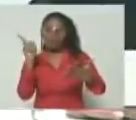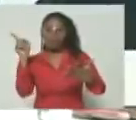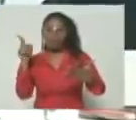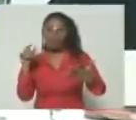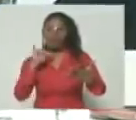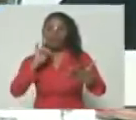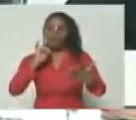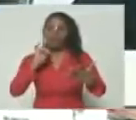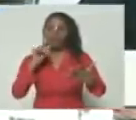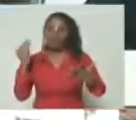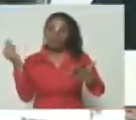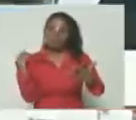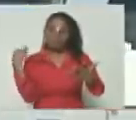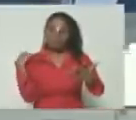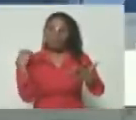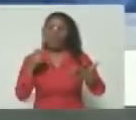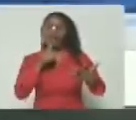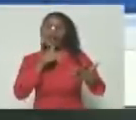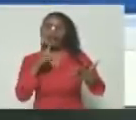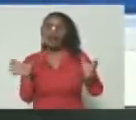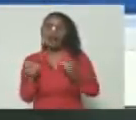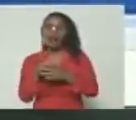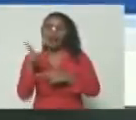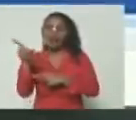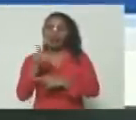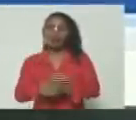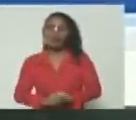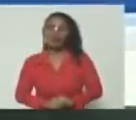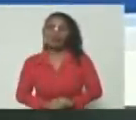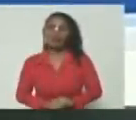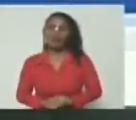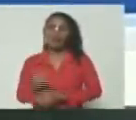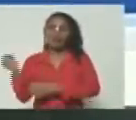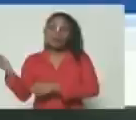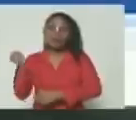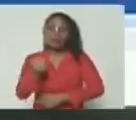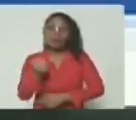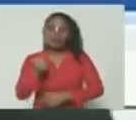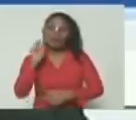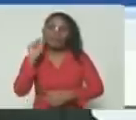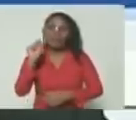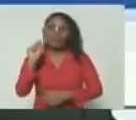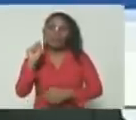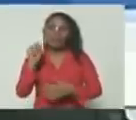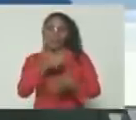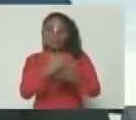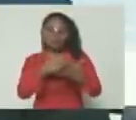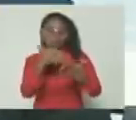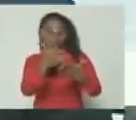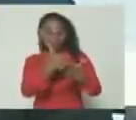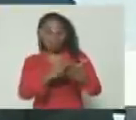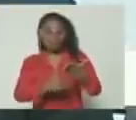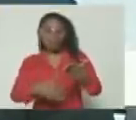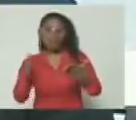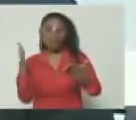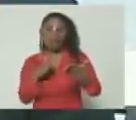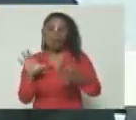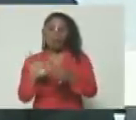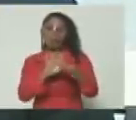informado por quienes se reunieron con ella, traían un punto en el guión de la comisión que trajo la Unión